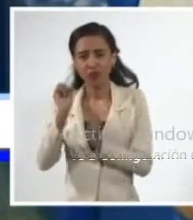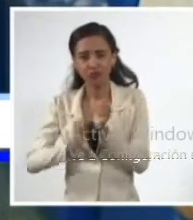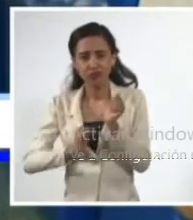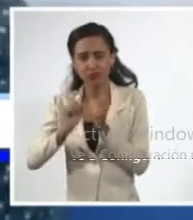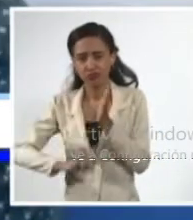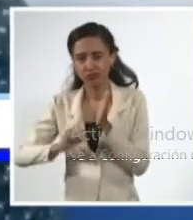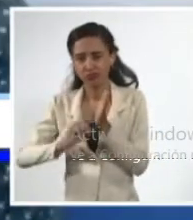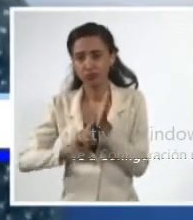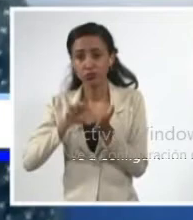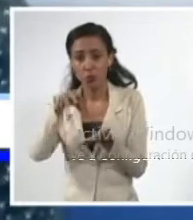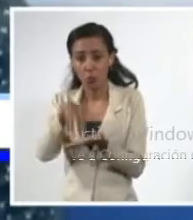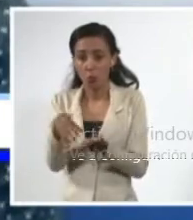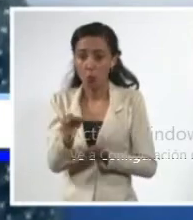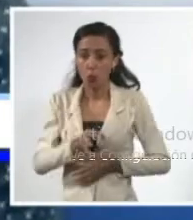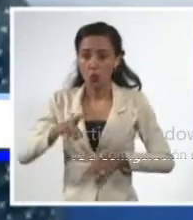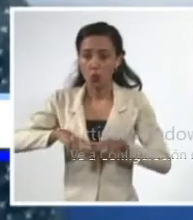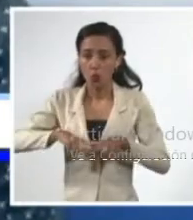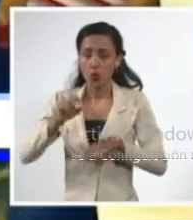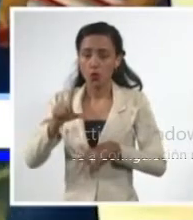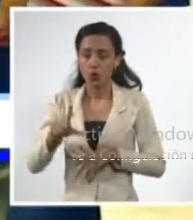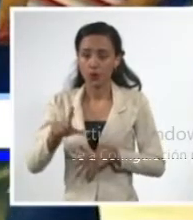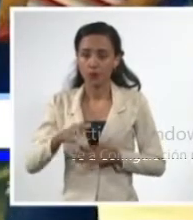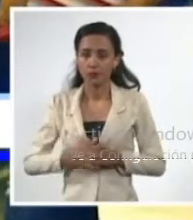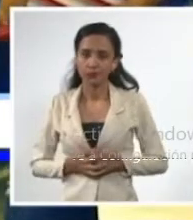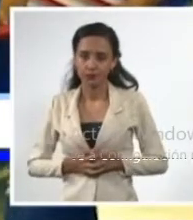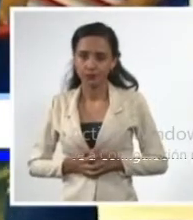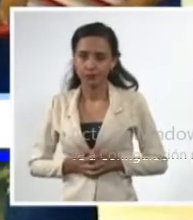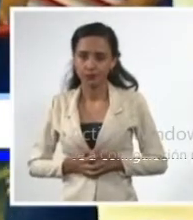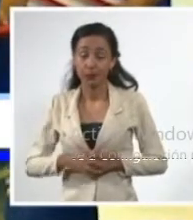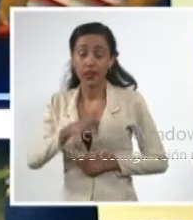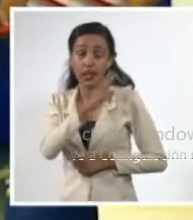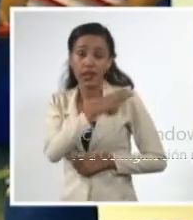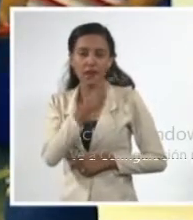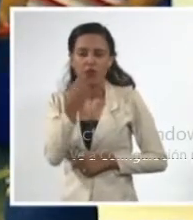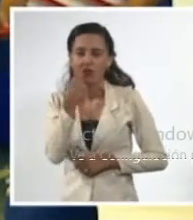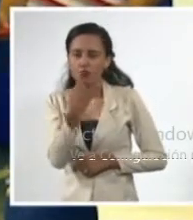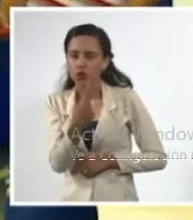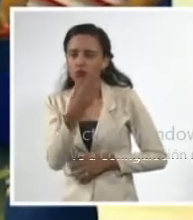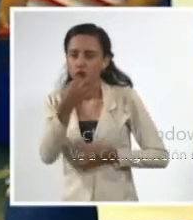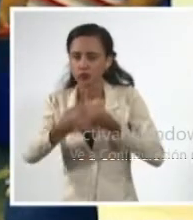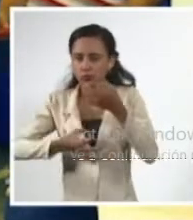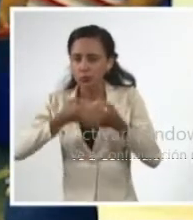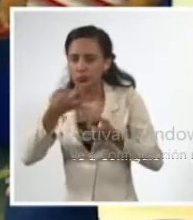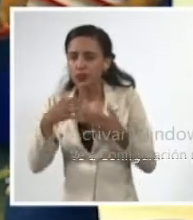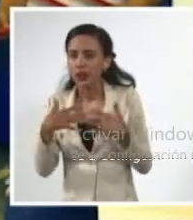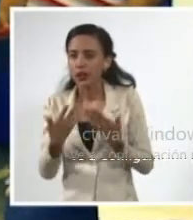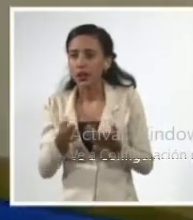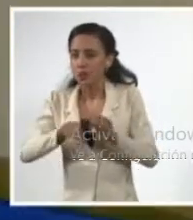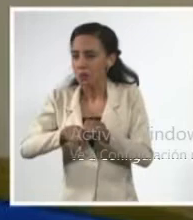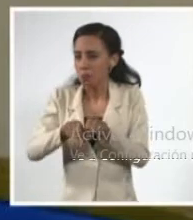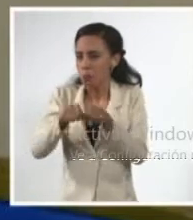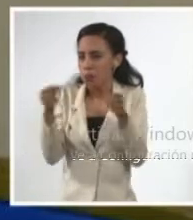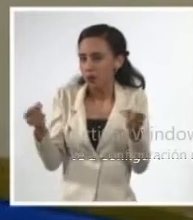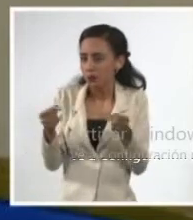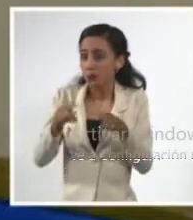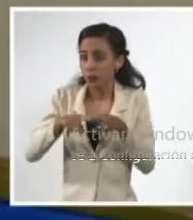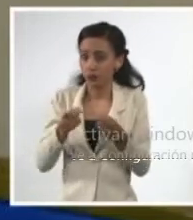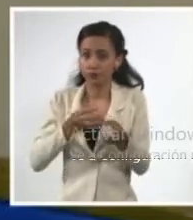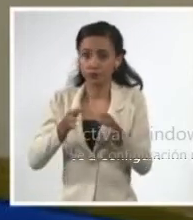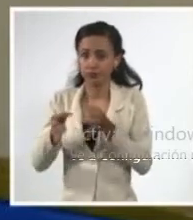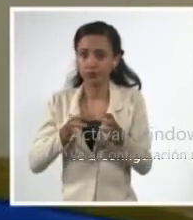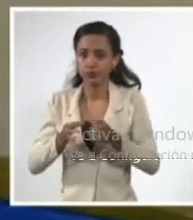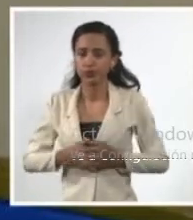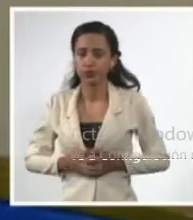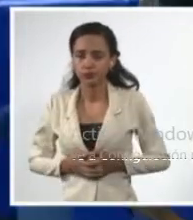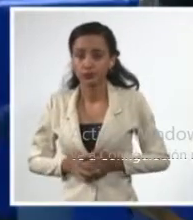Felton, ubicada en el municipio Holguinero de Mayarí. El dirigente conoció detalles acerca de la avería que provocó la salida de la unidad número 1